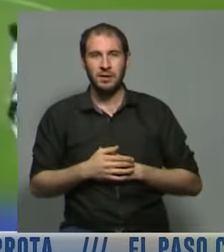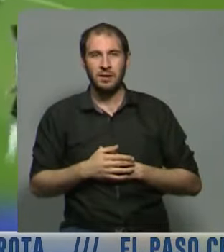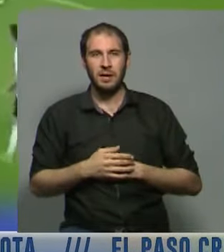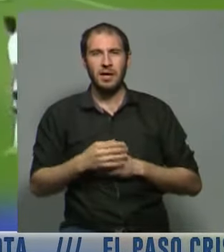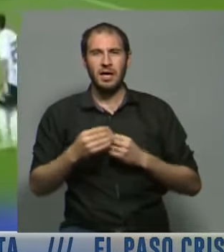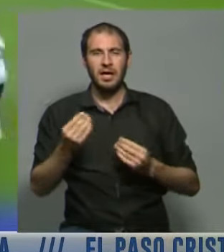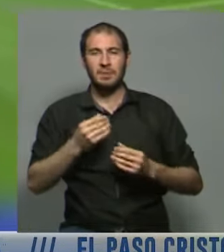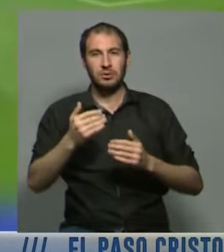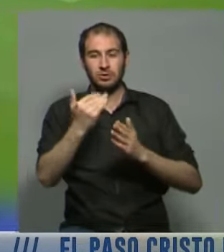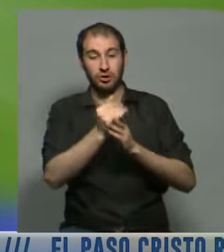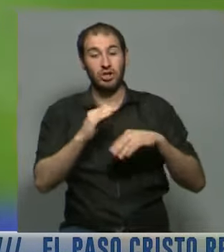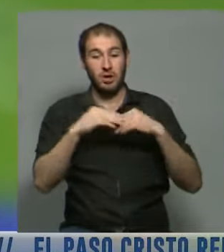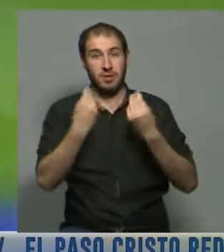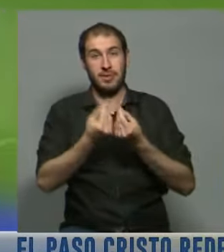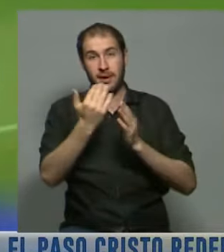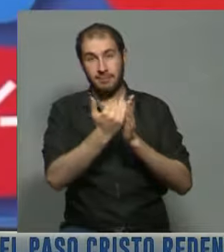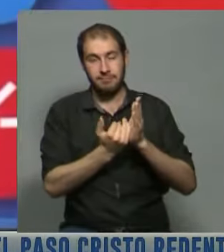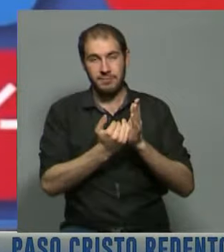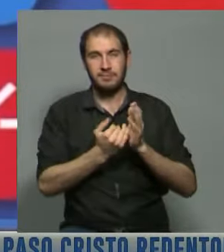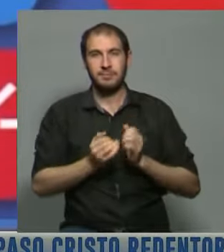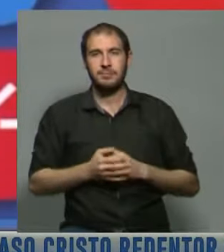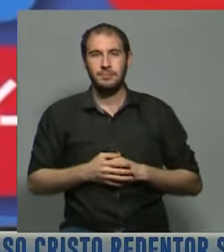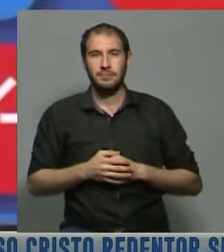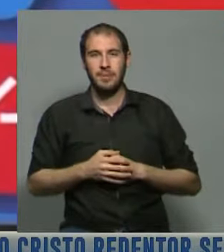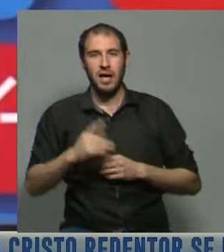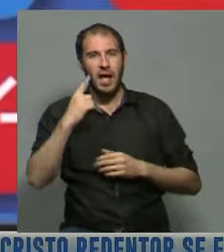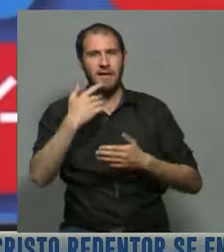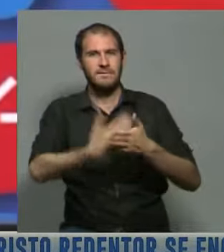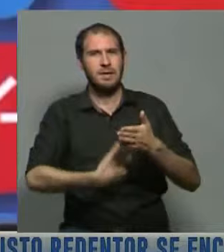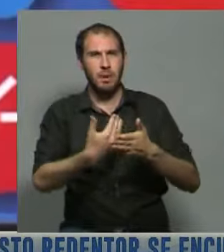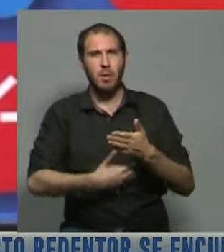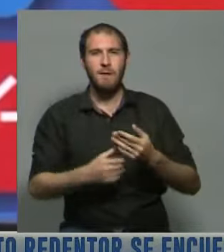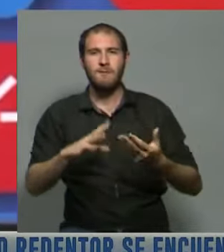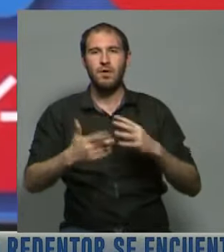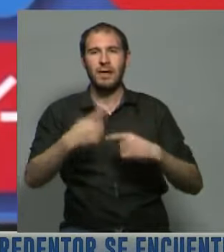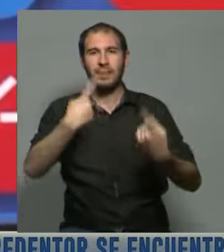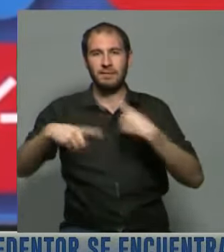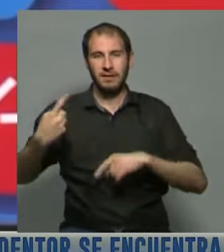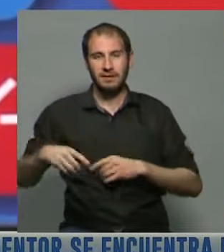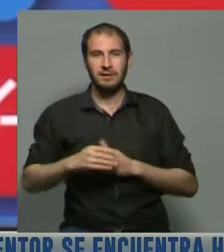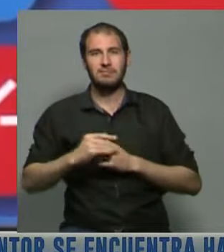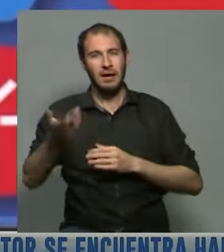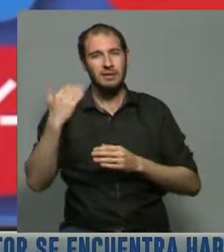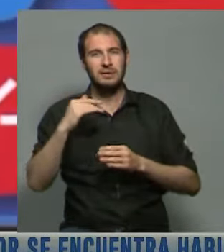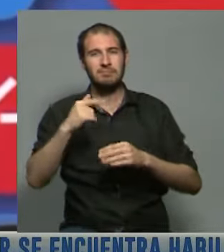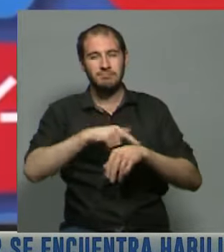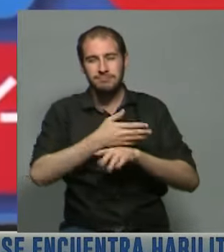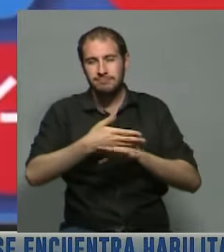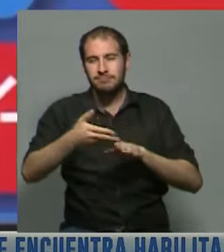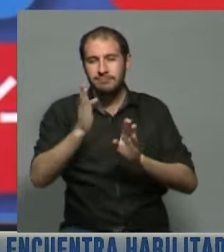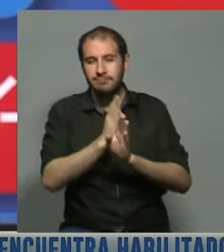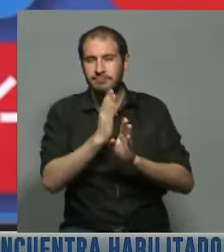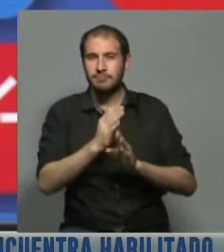nos tienen que por ahí hacer evaluar diferentes situaciones que venimos siguiendo hace mucho tiempo.